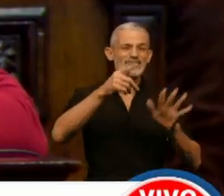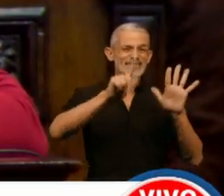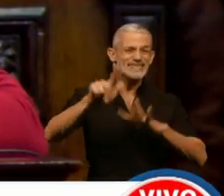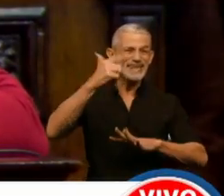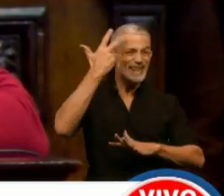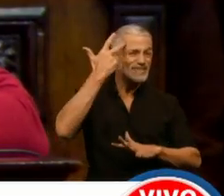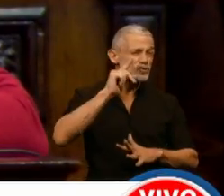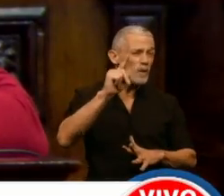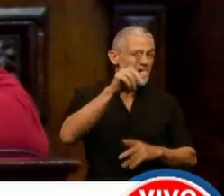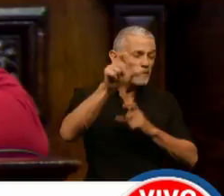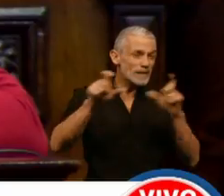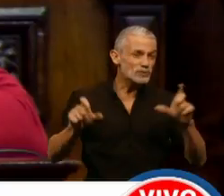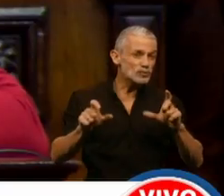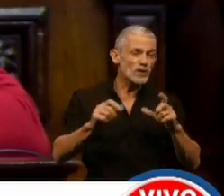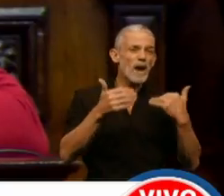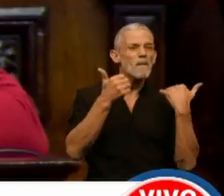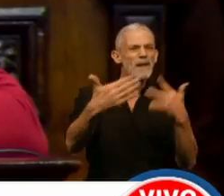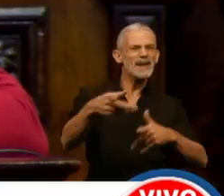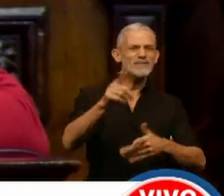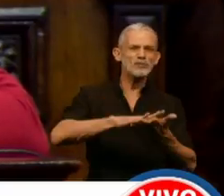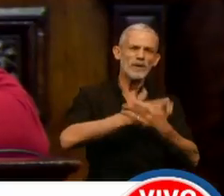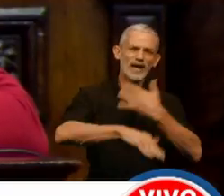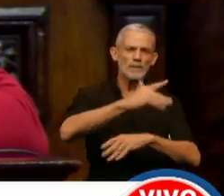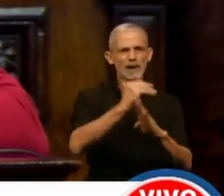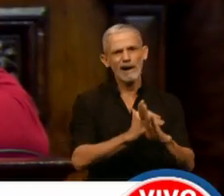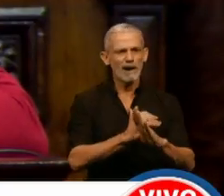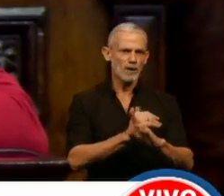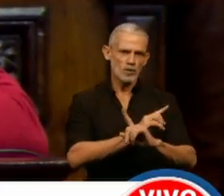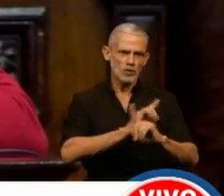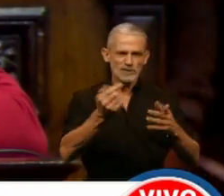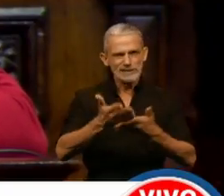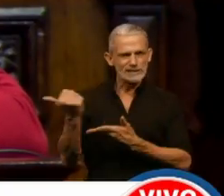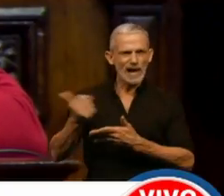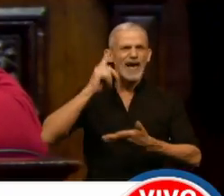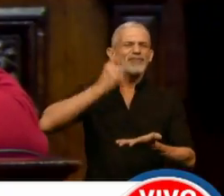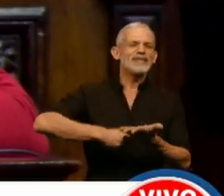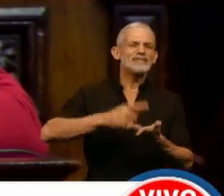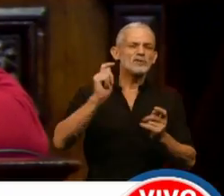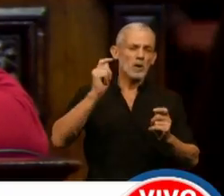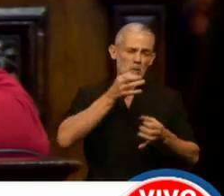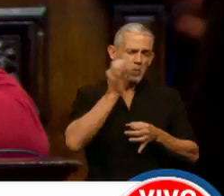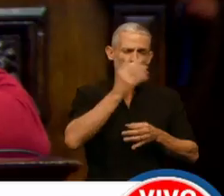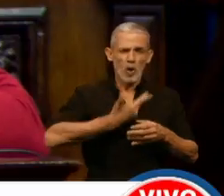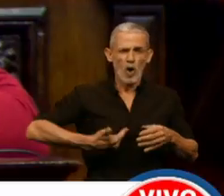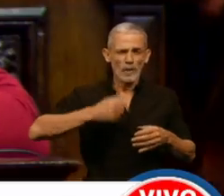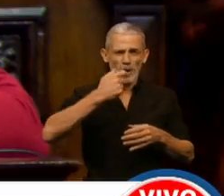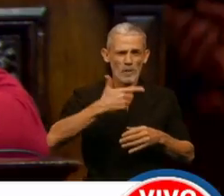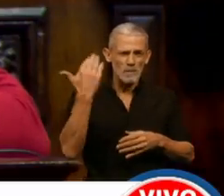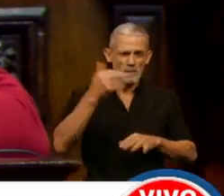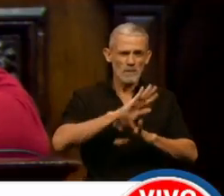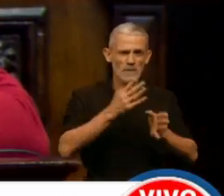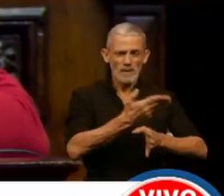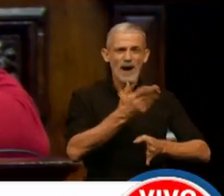personas se quedaron sin ese beneficio por unas dices de una decisión totalmente discrecional el